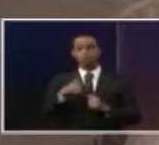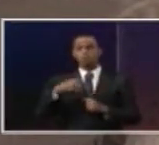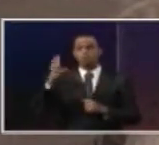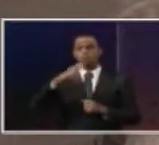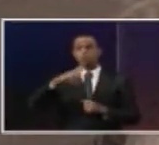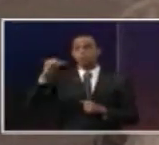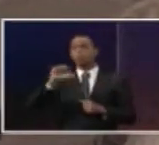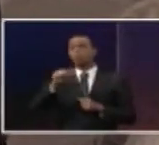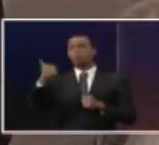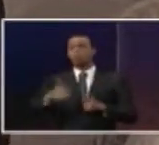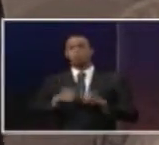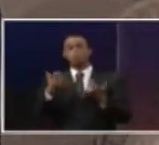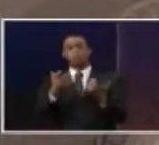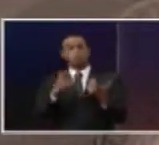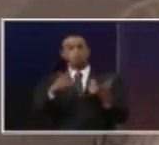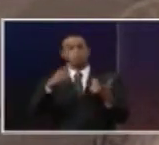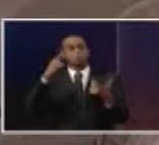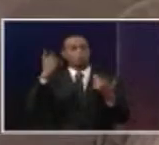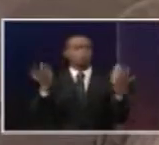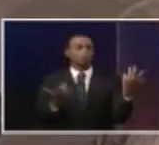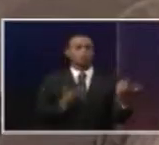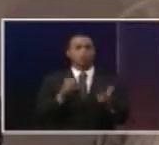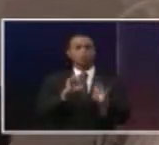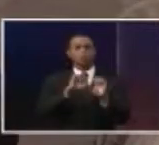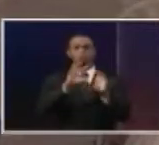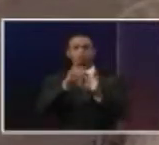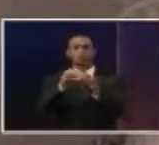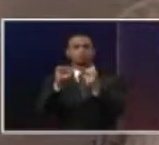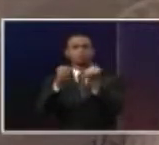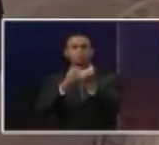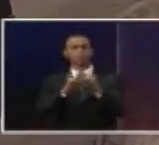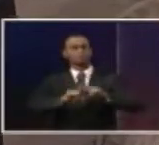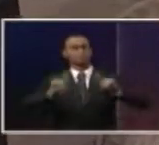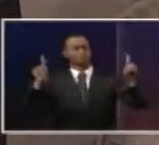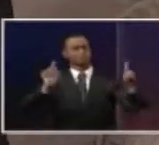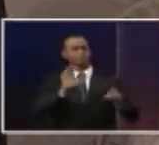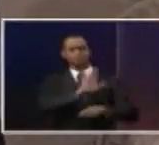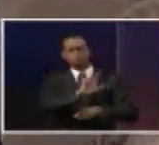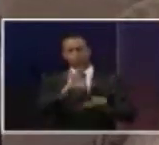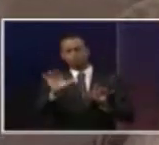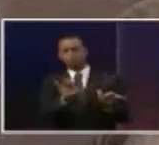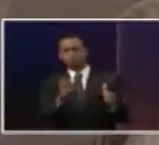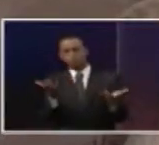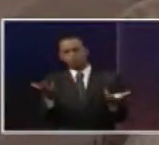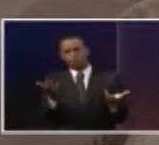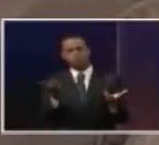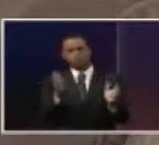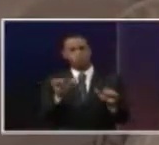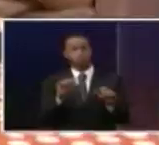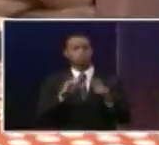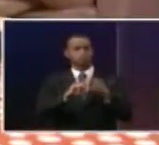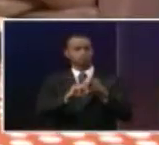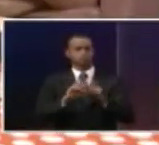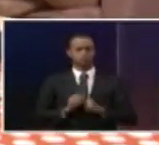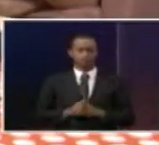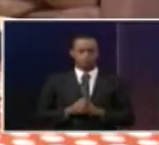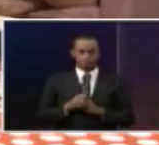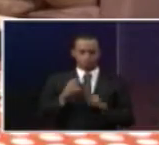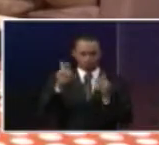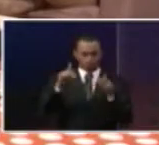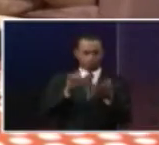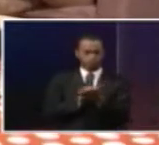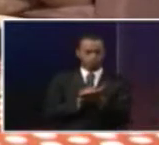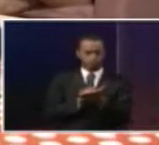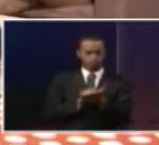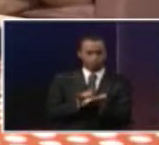vivir fuera o somos de diferentes sociedades, pero nos llevamos de diferente manera y ahí pueden ser amigos. Se va a vivir fuera, ya podría,